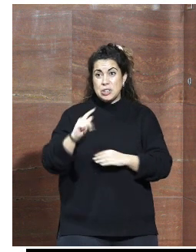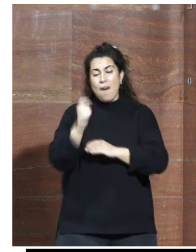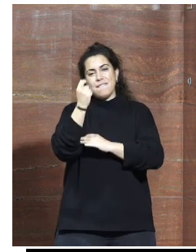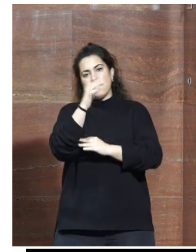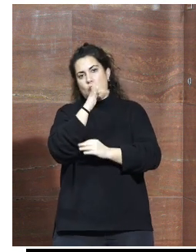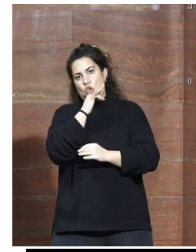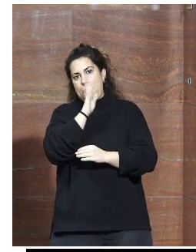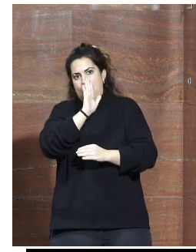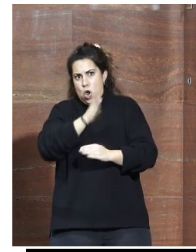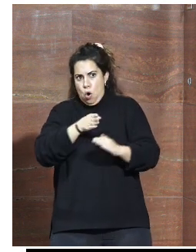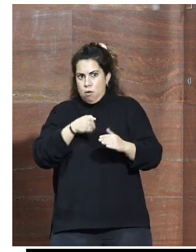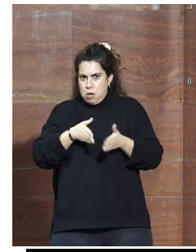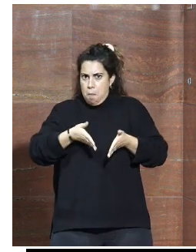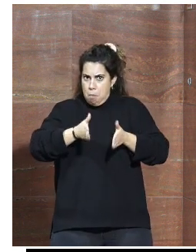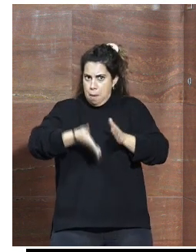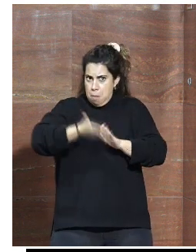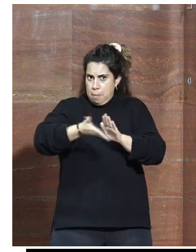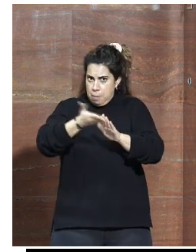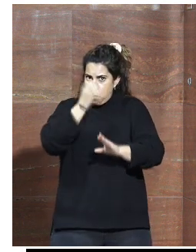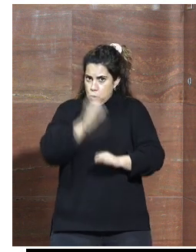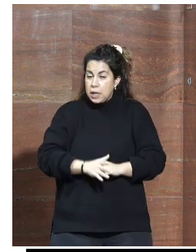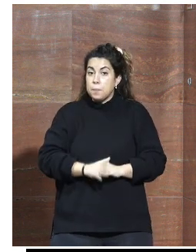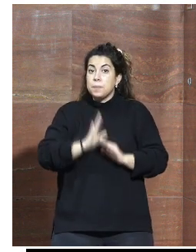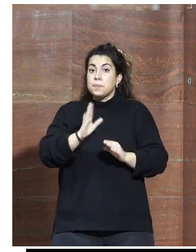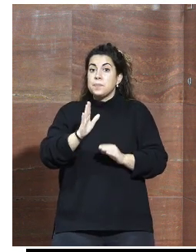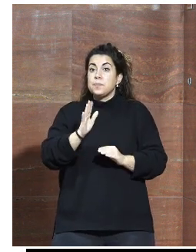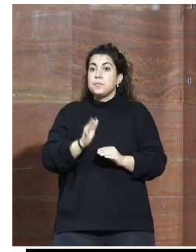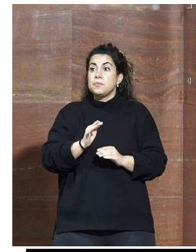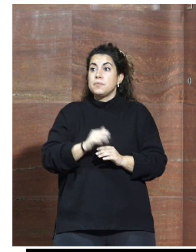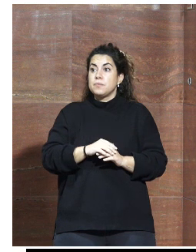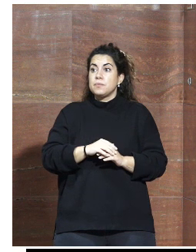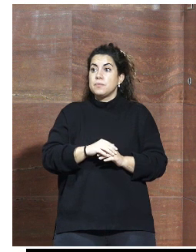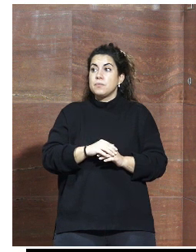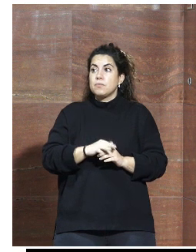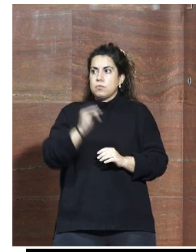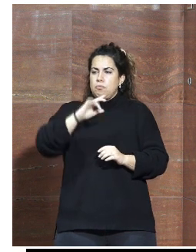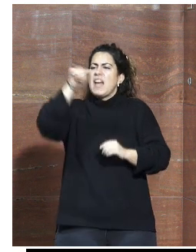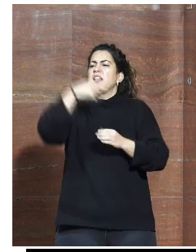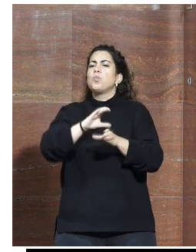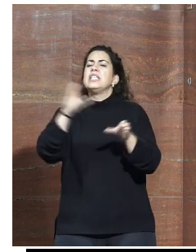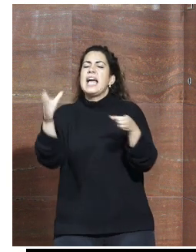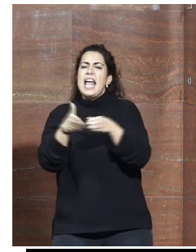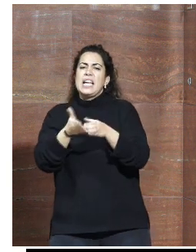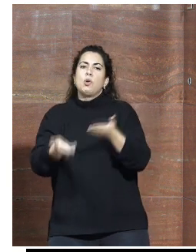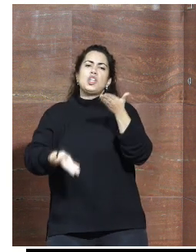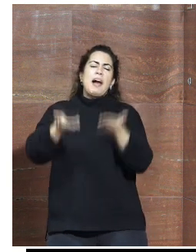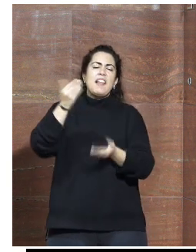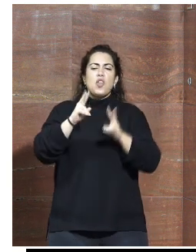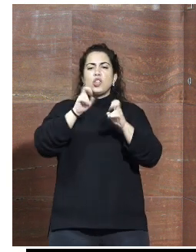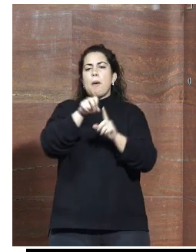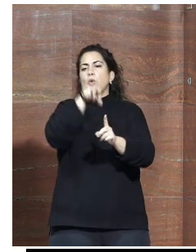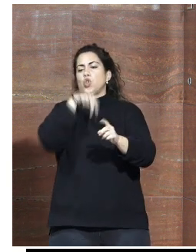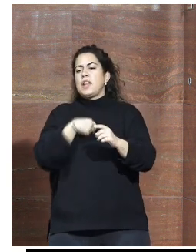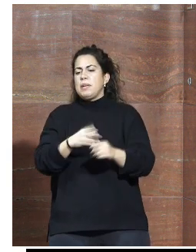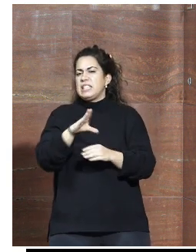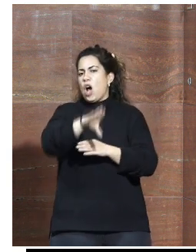camino bastante bueno. Y sobre todo que están abiertos a que hagamos luego ya equipos de validación desde el punto de vista cognitivo, aunque